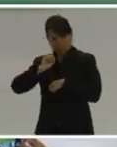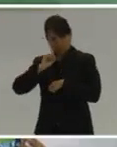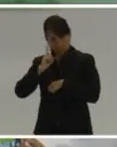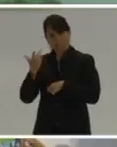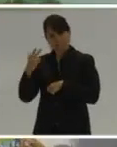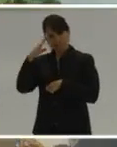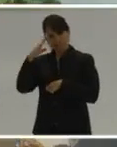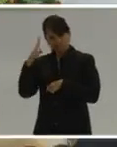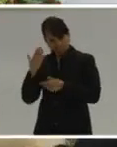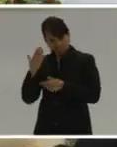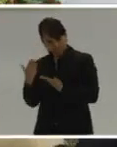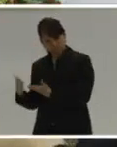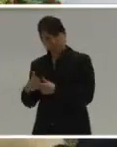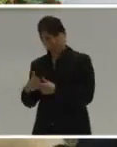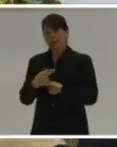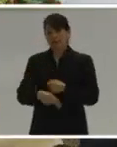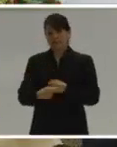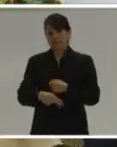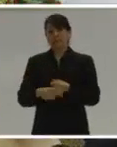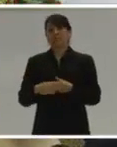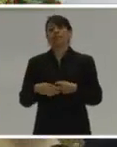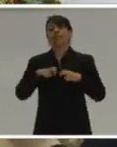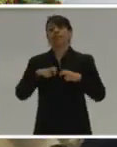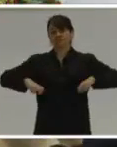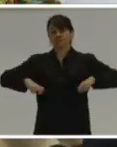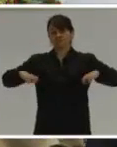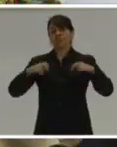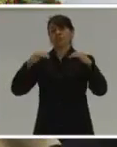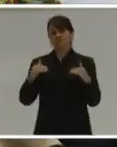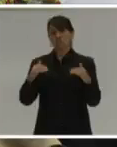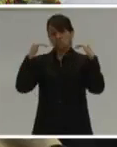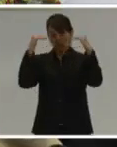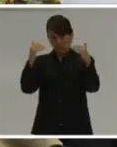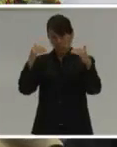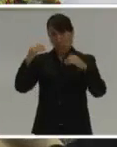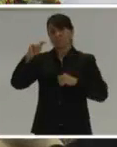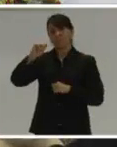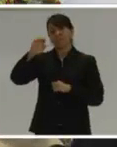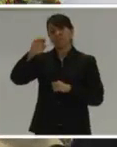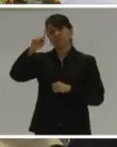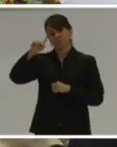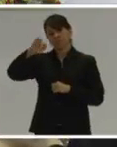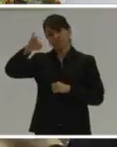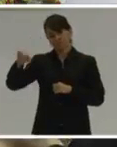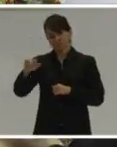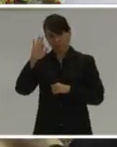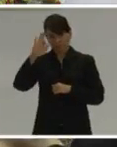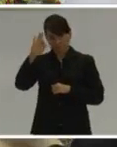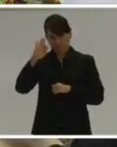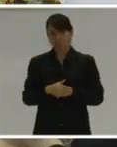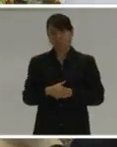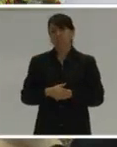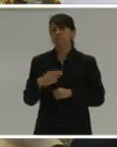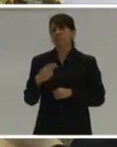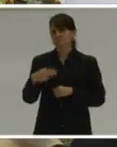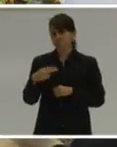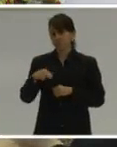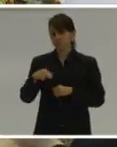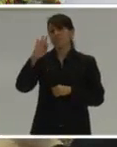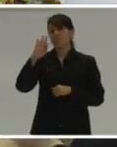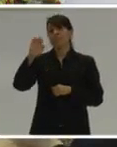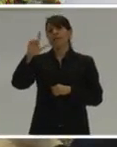magistral el magistrado de la Sala Superior del Tribunal Electoral del Poder Judicial de la Federación, Felipe de la Mata